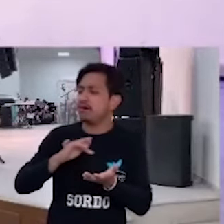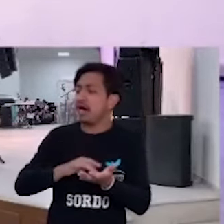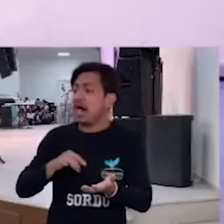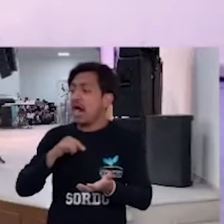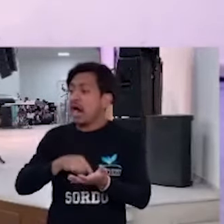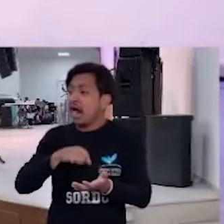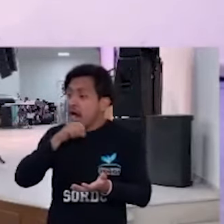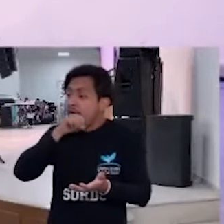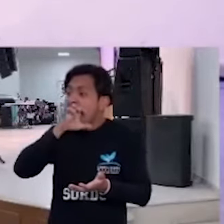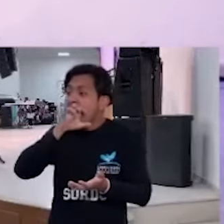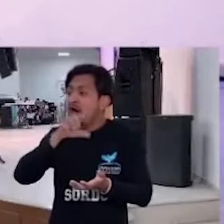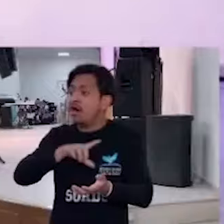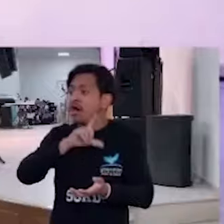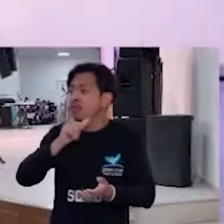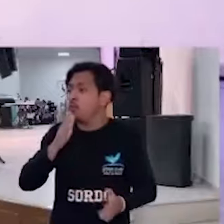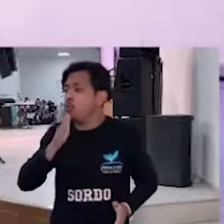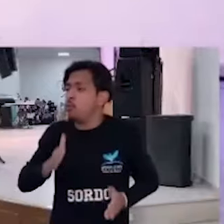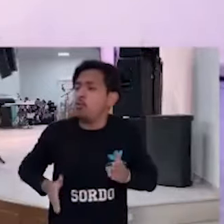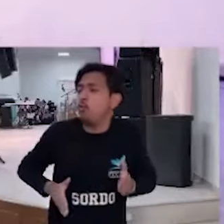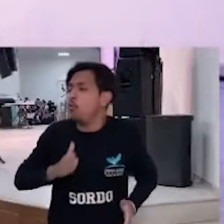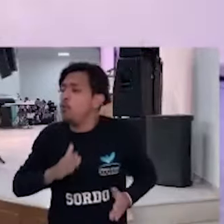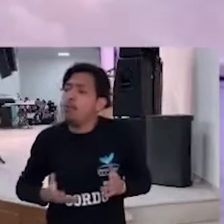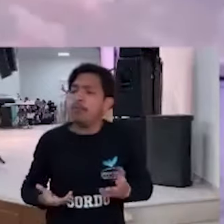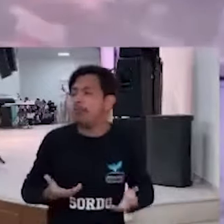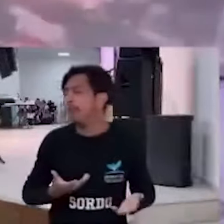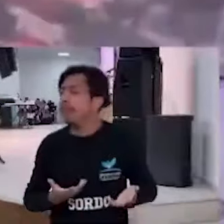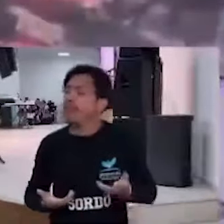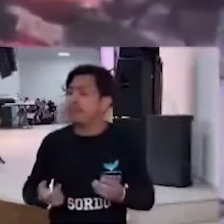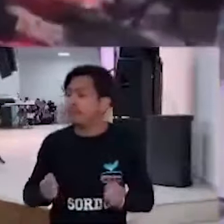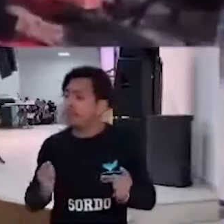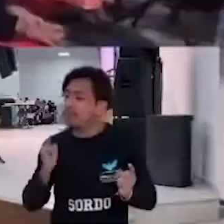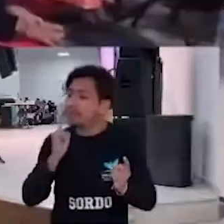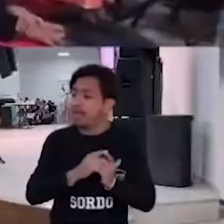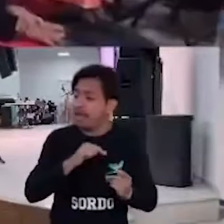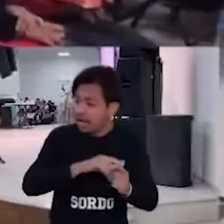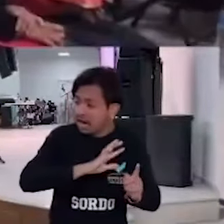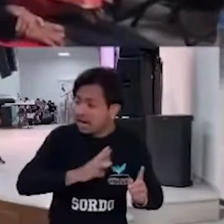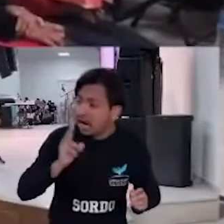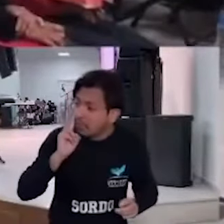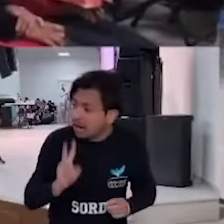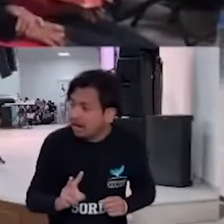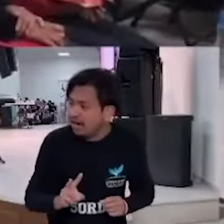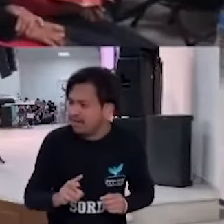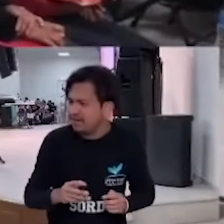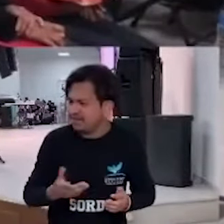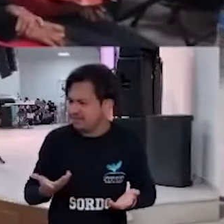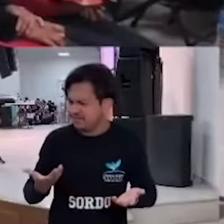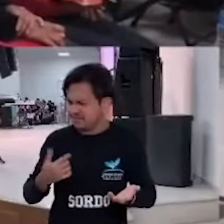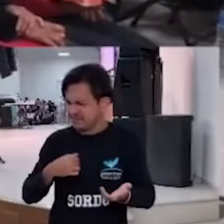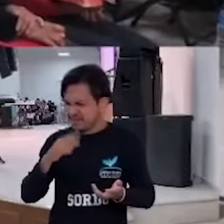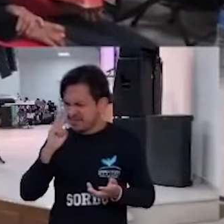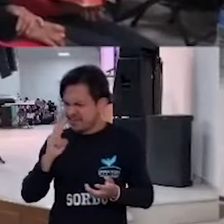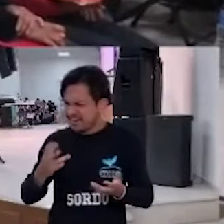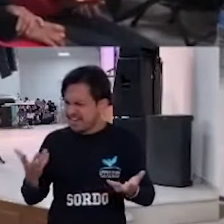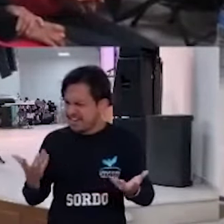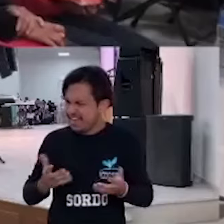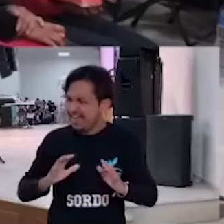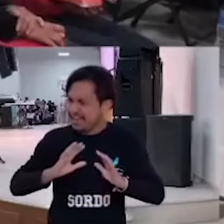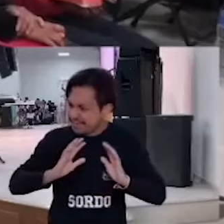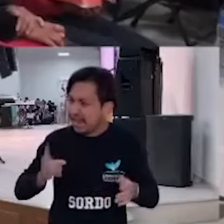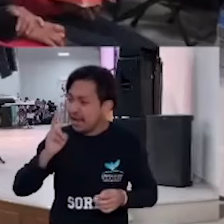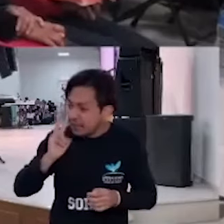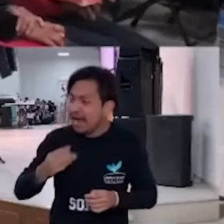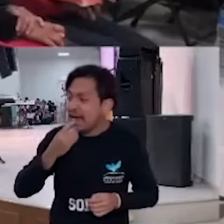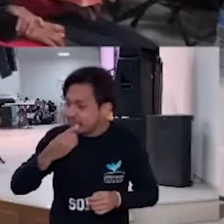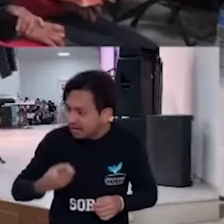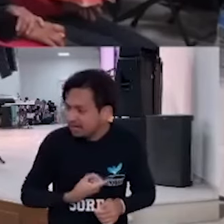¿Te acuerdas? Dije, bueno, pues gracias a Dios, ¿verdad? Pero otros dicen, no, que respete mi espacio. Ay, ¿cuál?